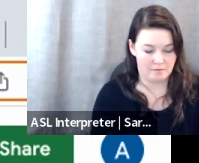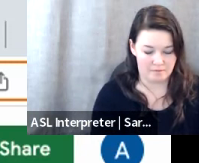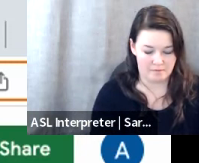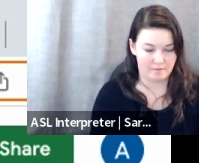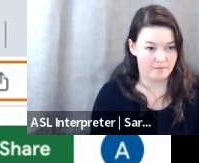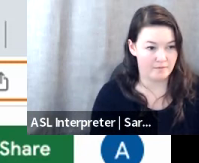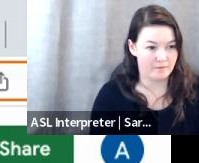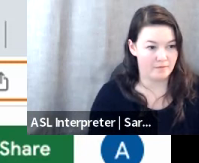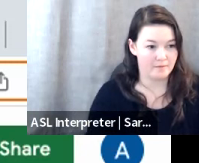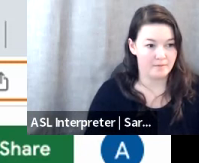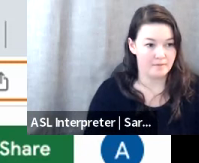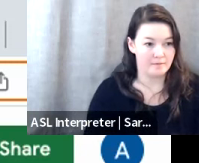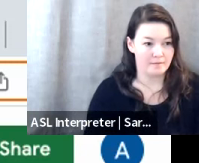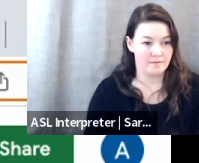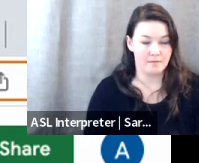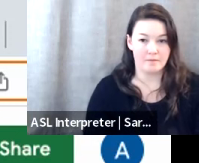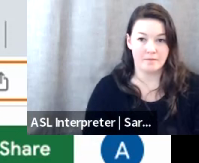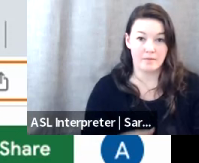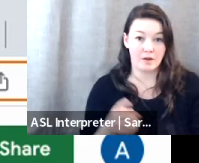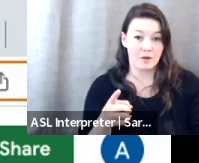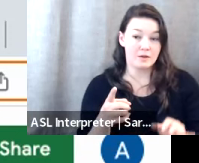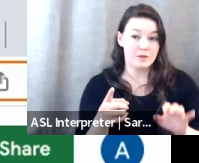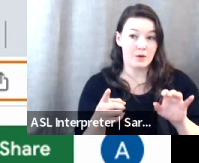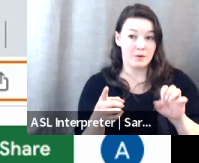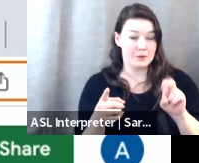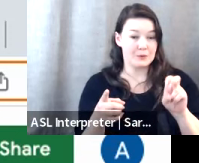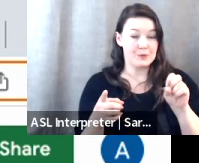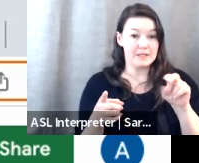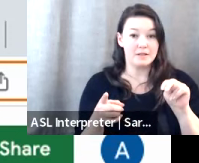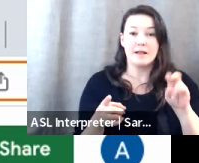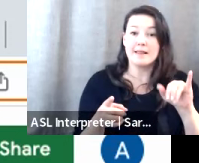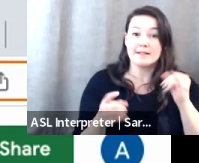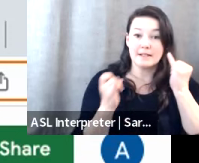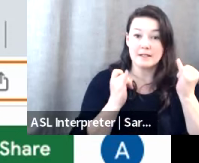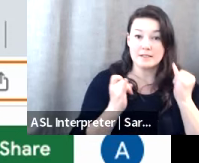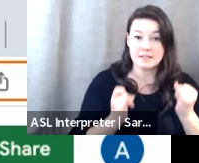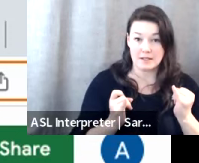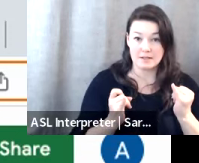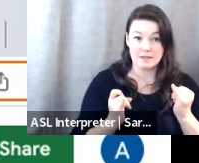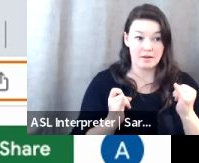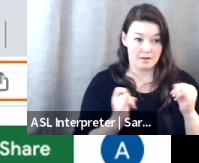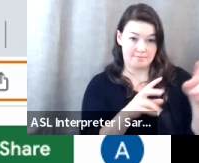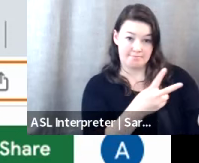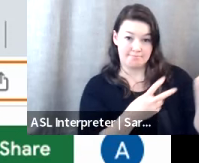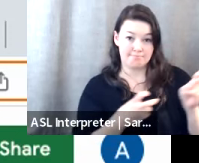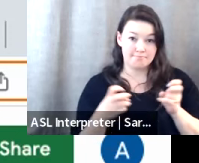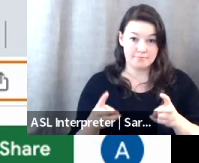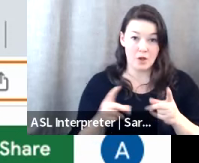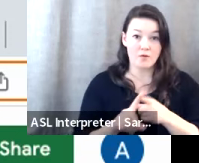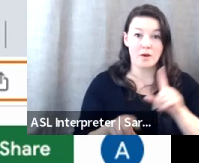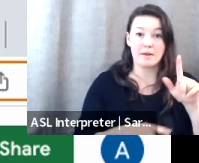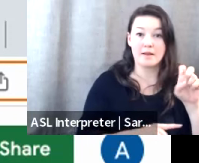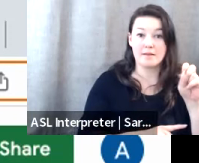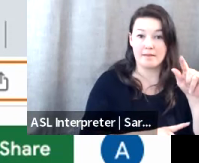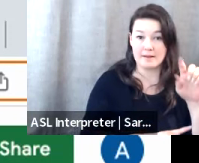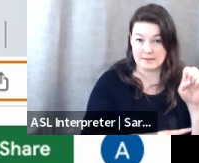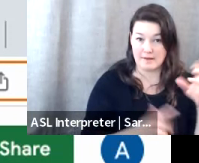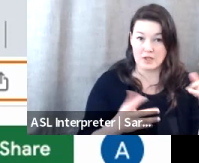So these ideas were taken from the list that Leslie had developed of